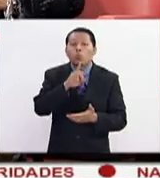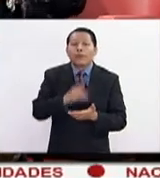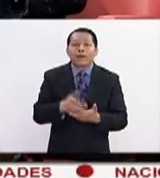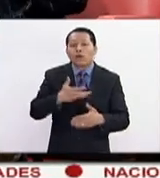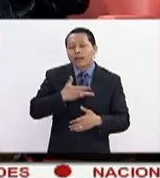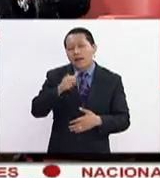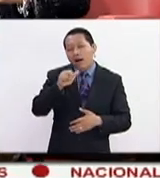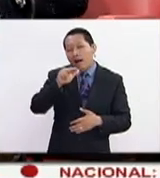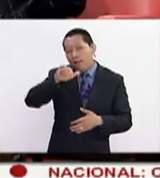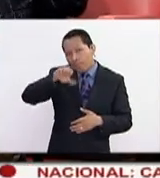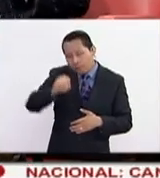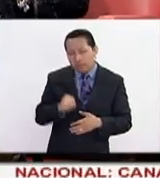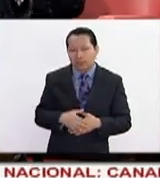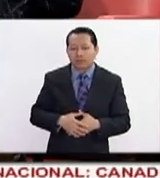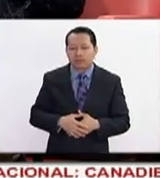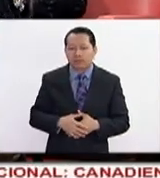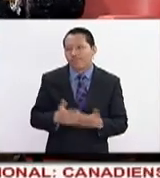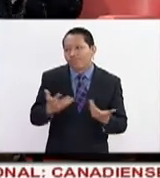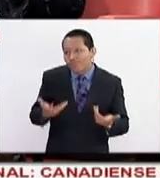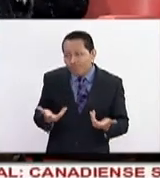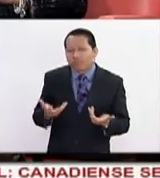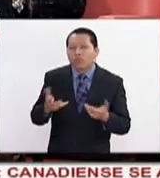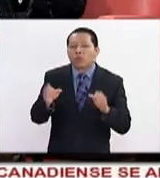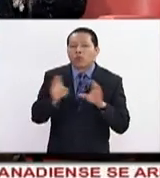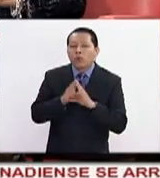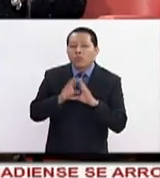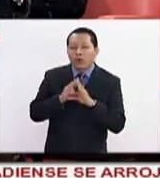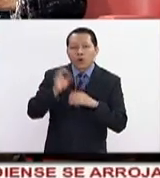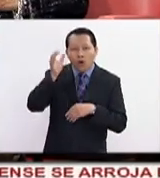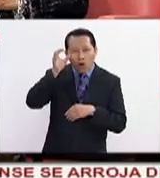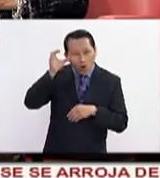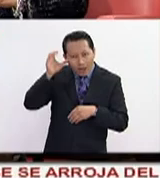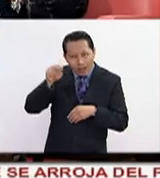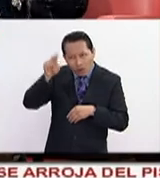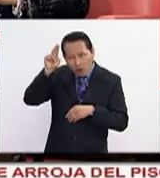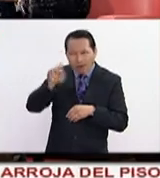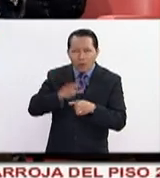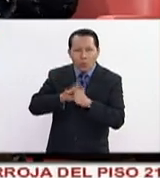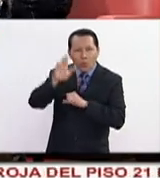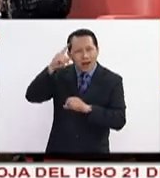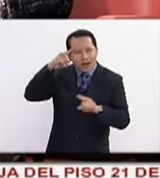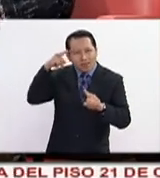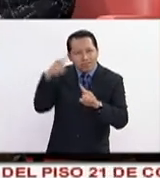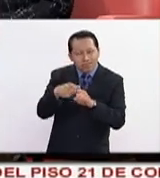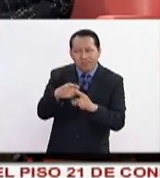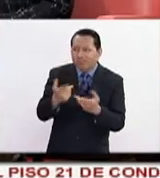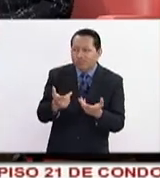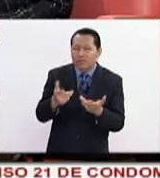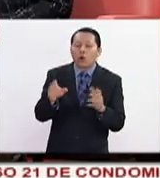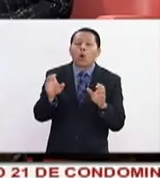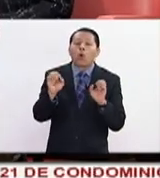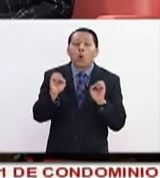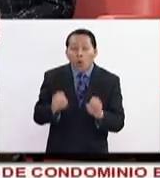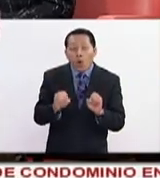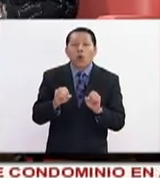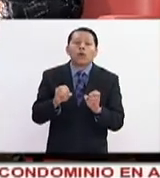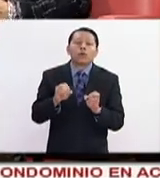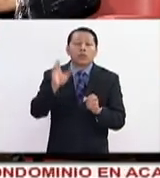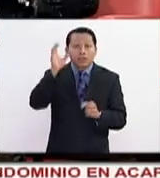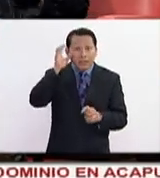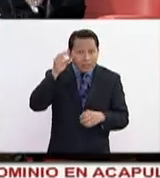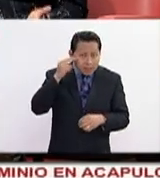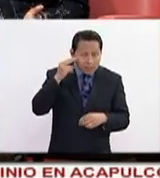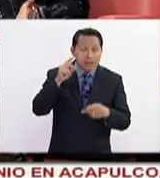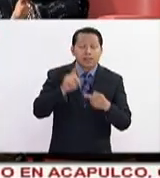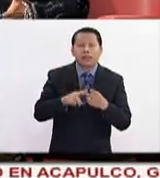armas. ¿Qué es exactamente lo que busca Corea del Norte? ¿O es utilizado por potencias como China